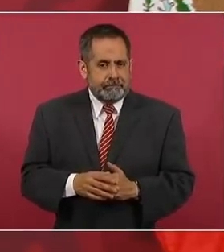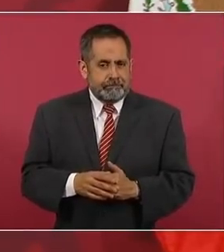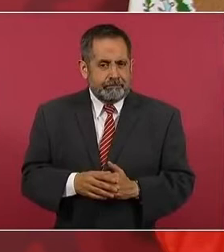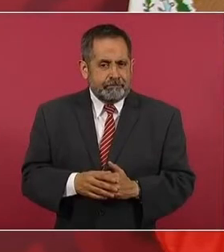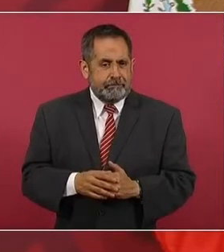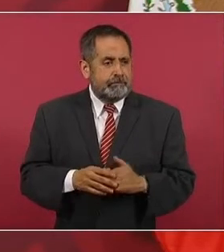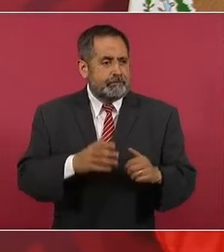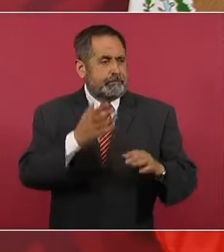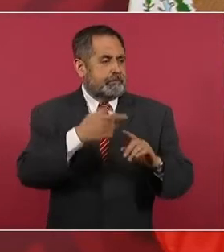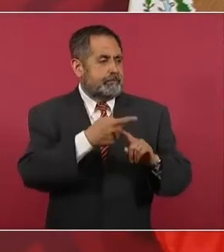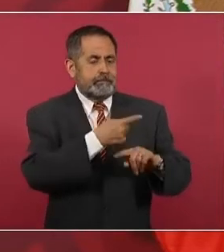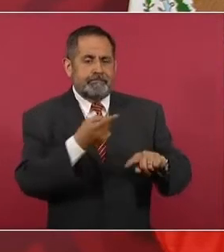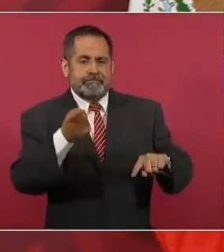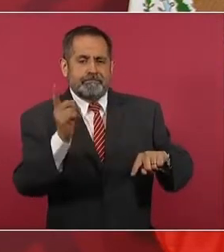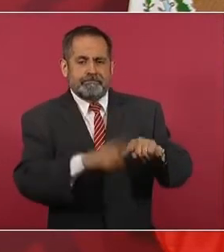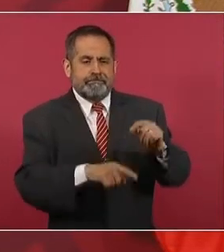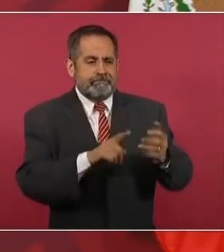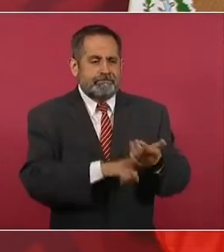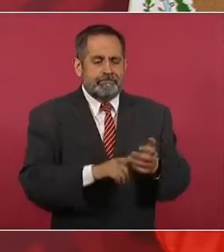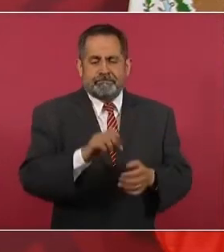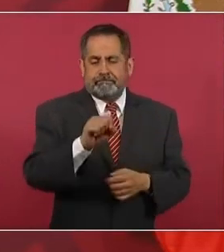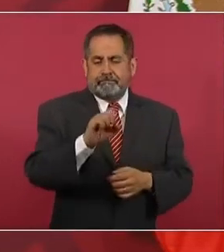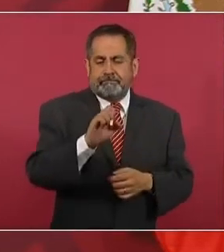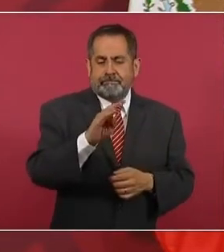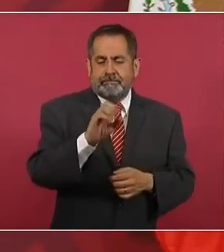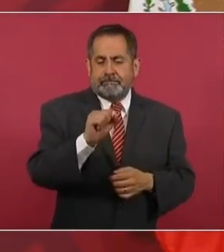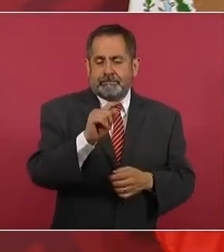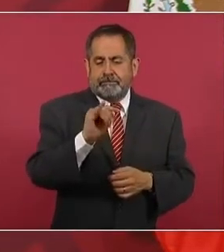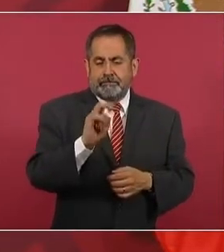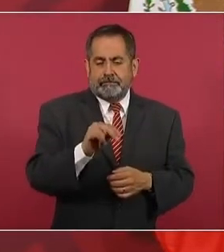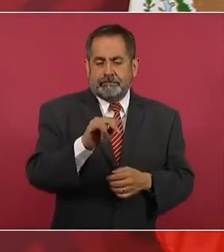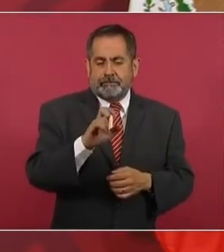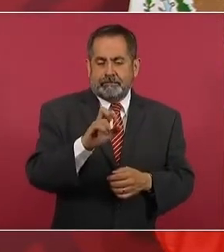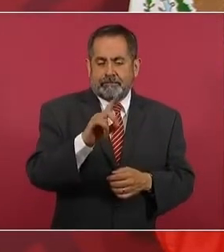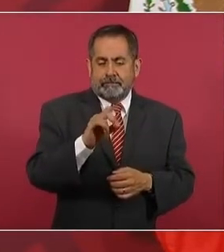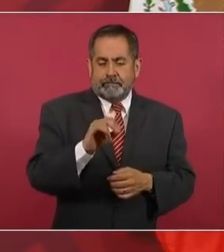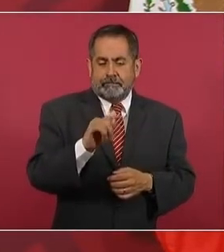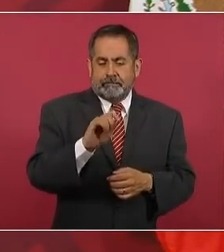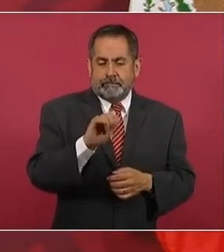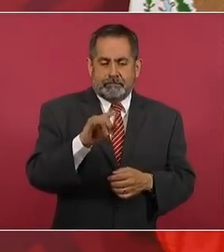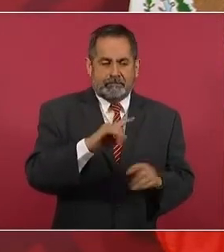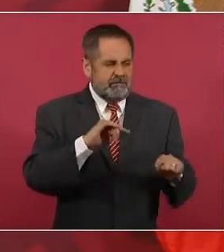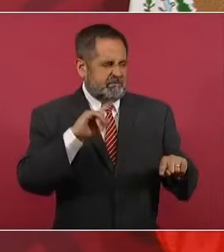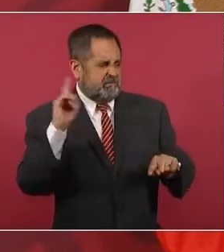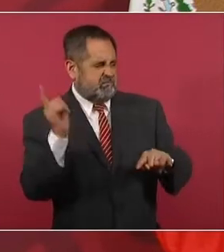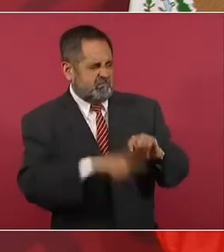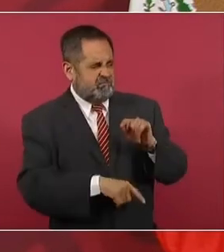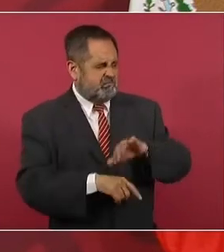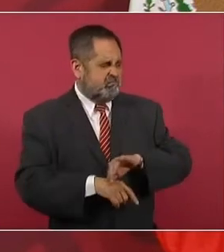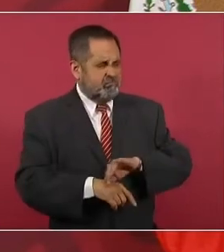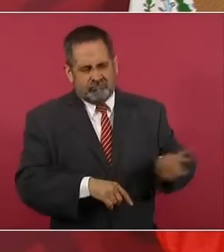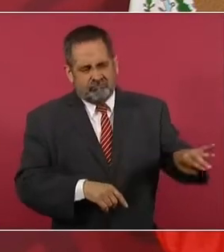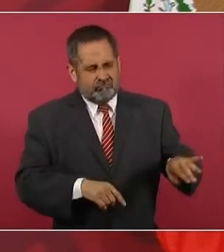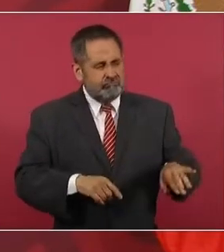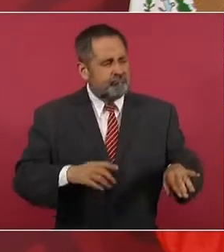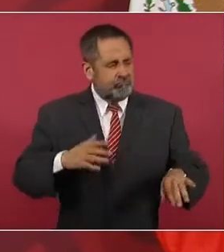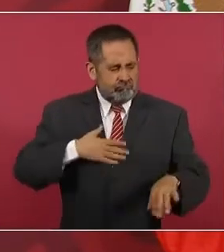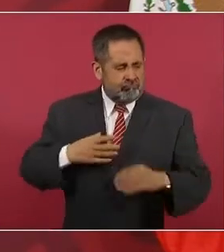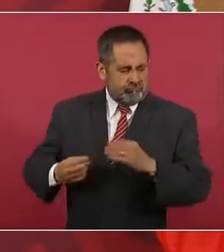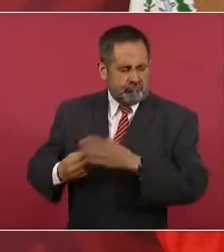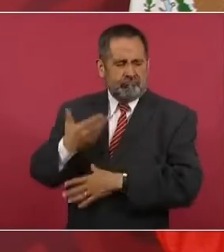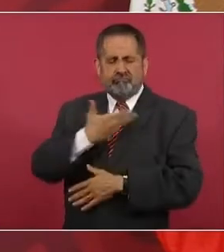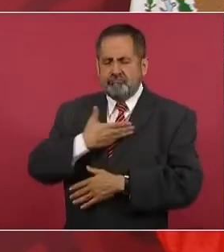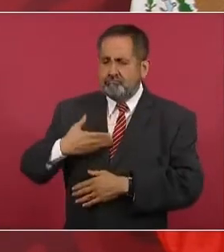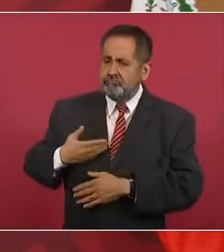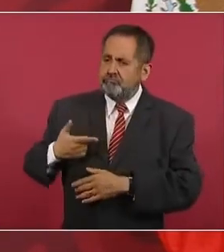a Sebastián Lerdo de Tejada, que era un gobierno legal, y lo derrocaron con la bandera de la no reelección.